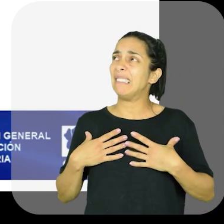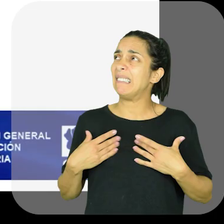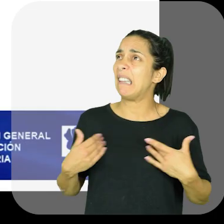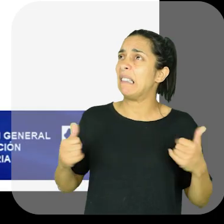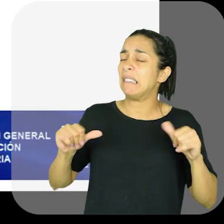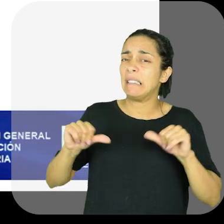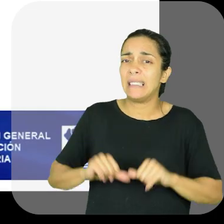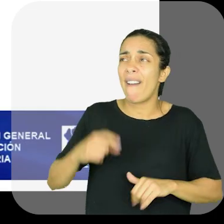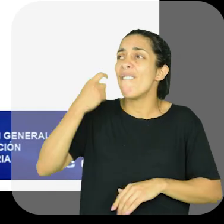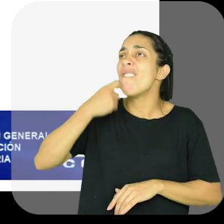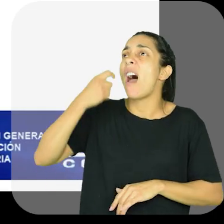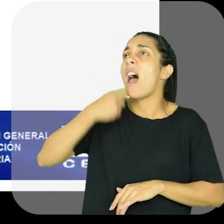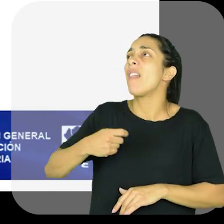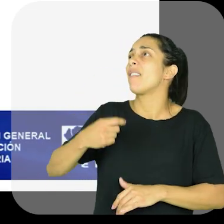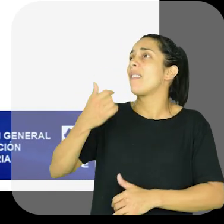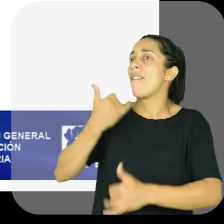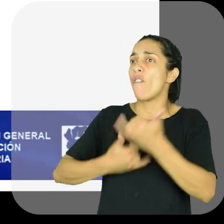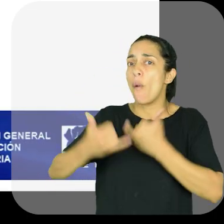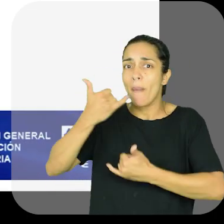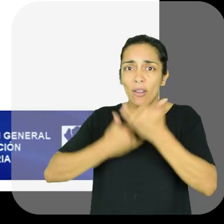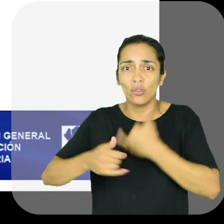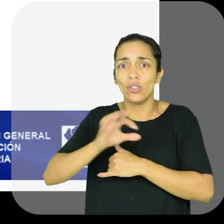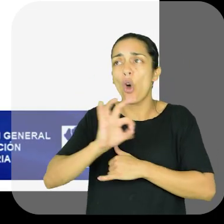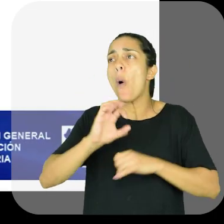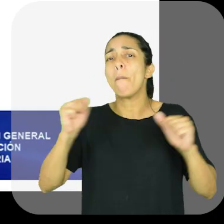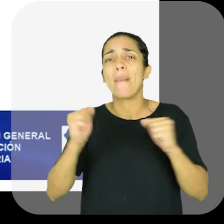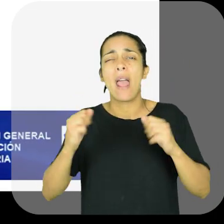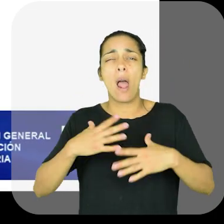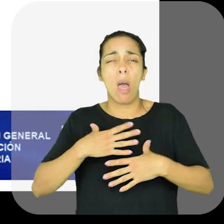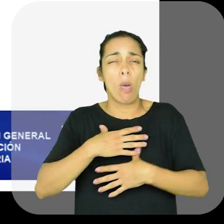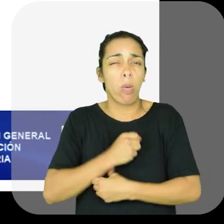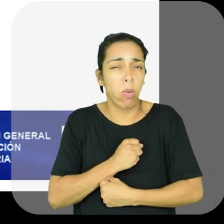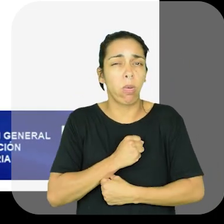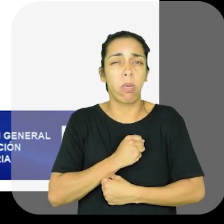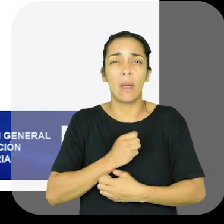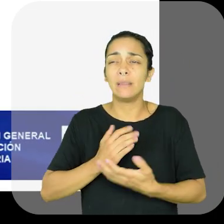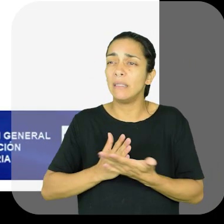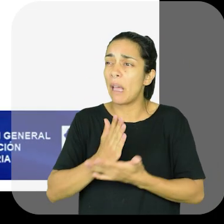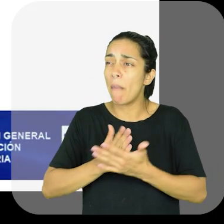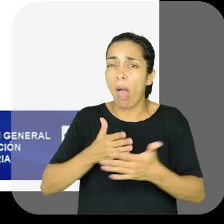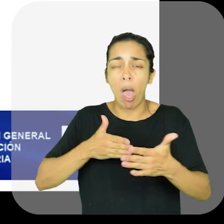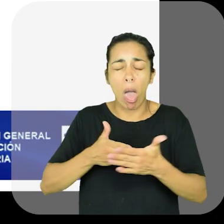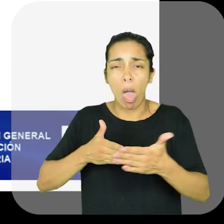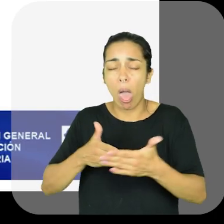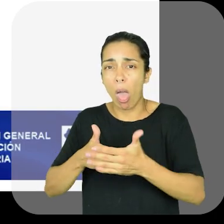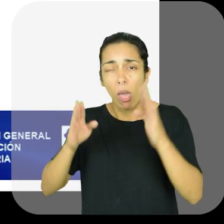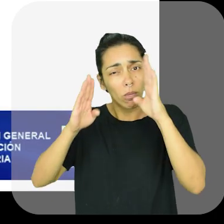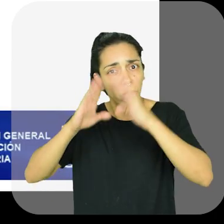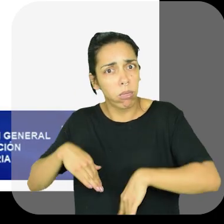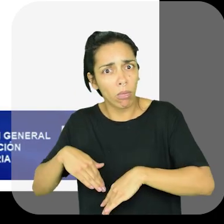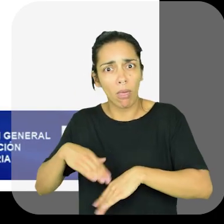dicen que tienen miedo, que tienen angustia, que han intentado muchas cosas pero no lo han logrado.